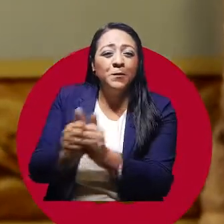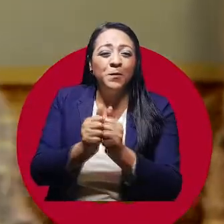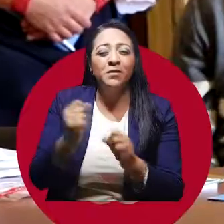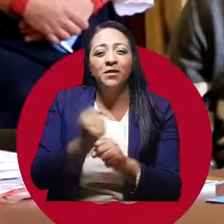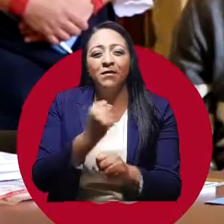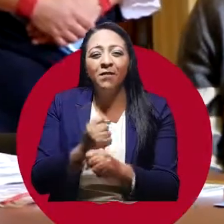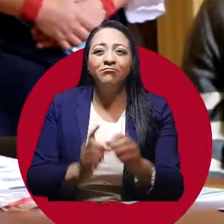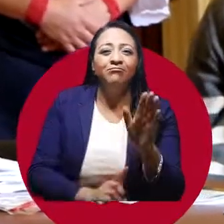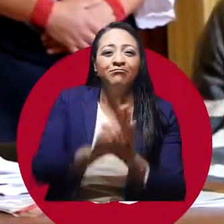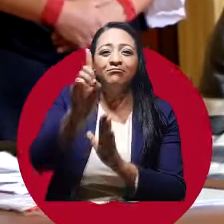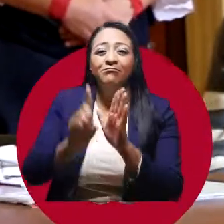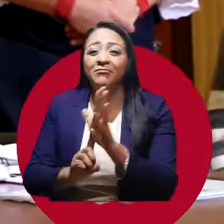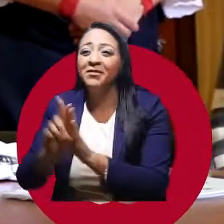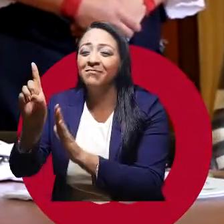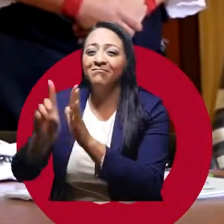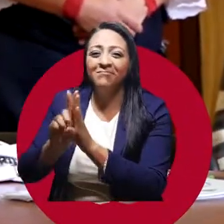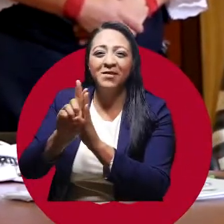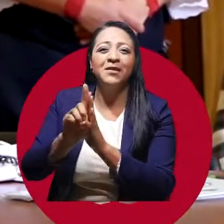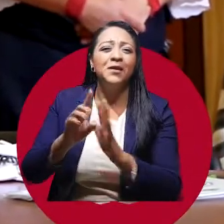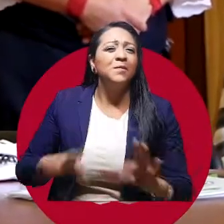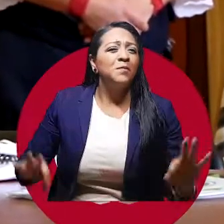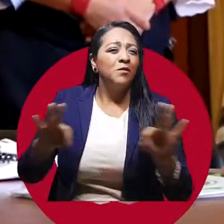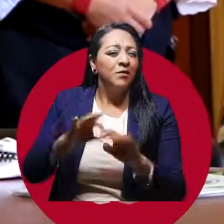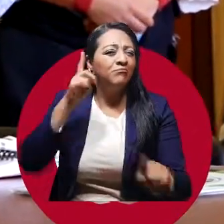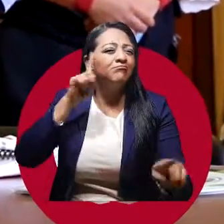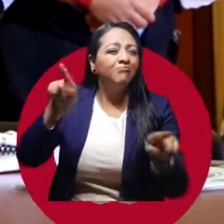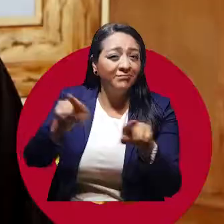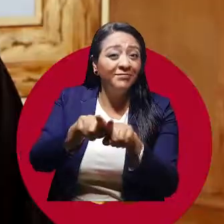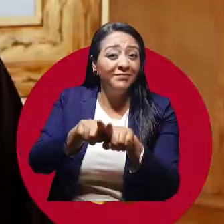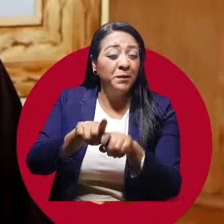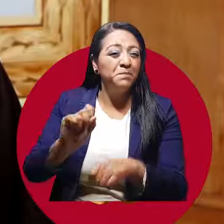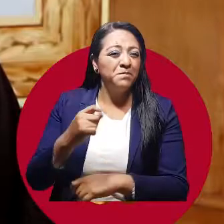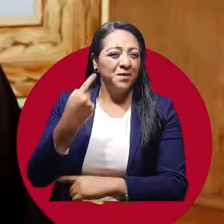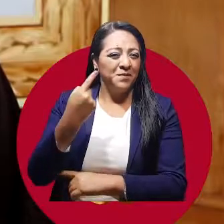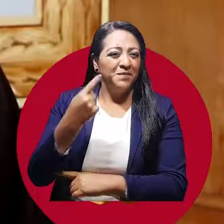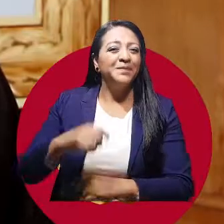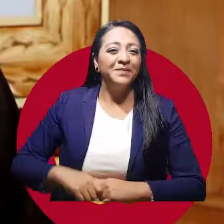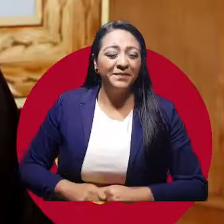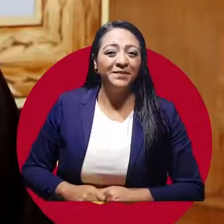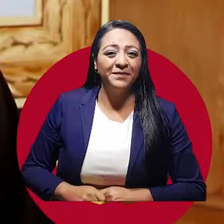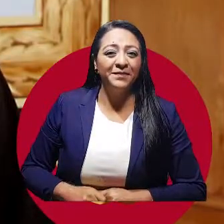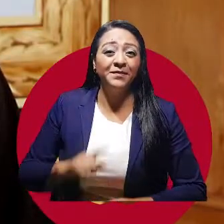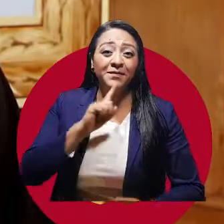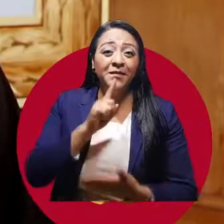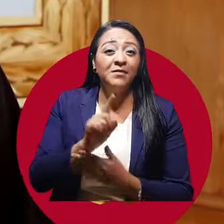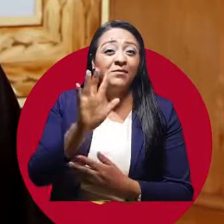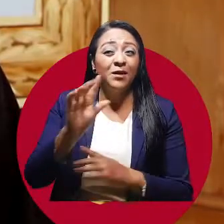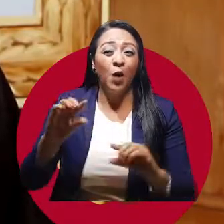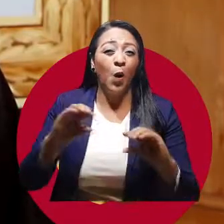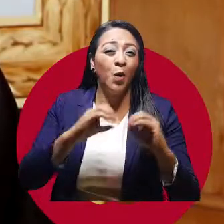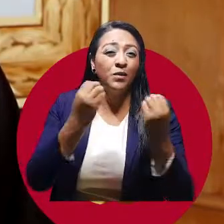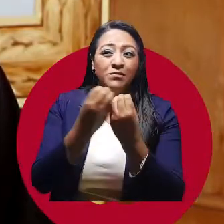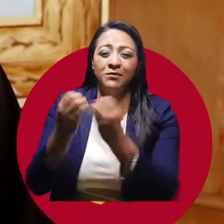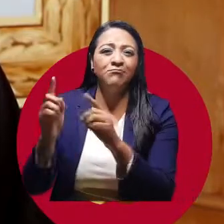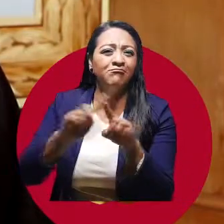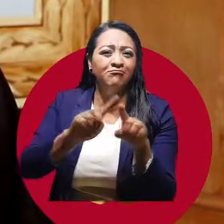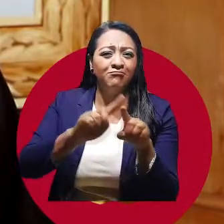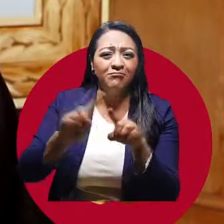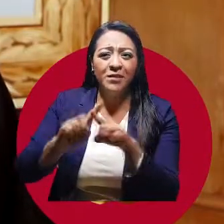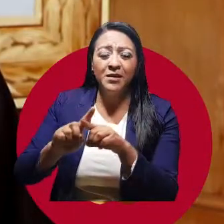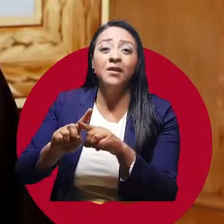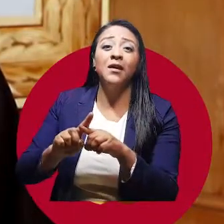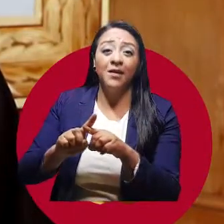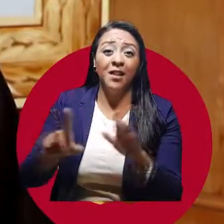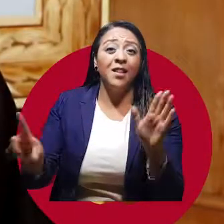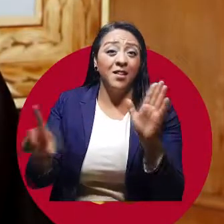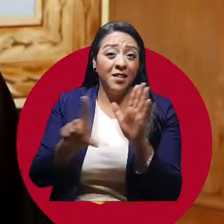plan de desarrollo desde el sector barrial fue uno de los primeros acuerdos. Y que todas ellas, pues siendo organizaciones de hecho que nos permite el